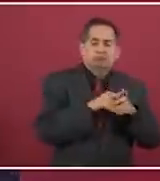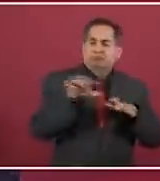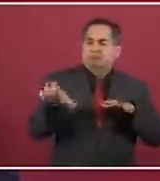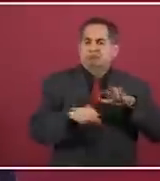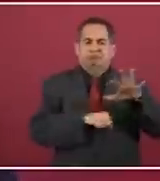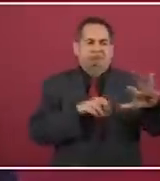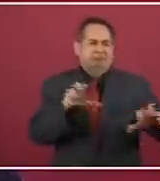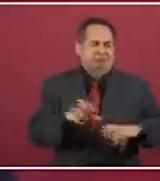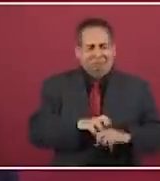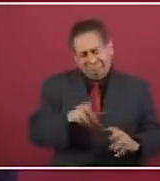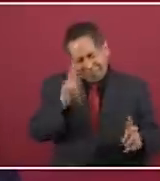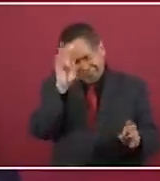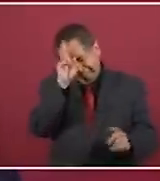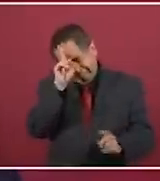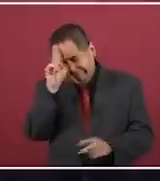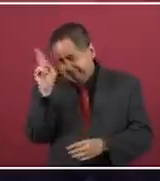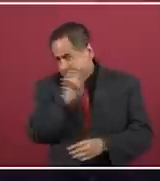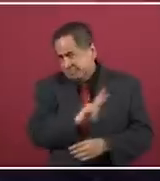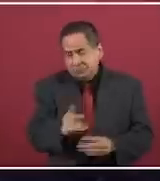había llegado